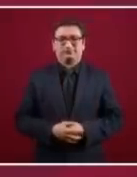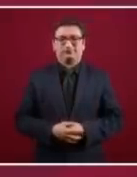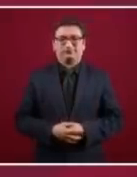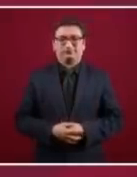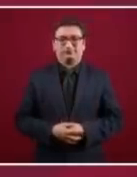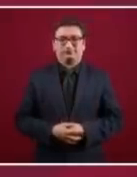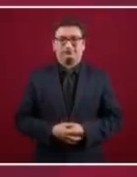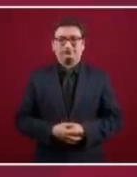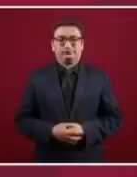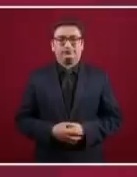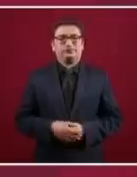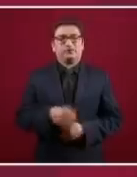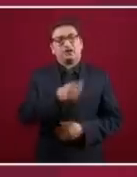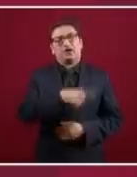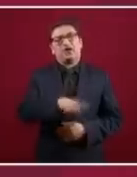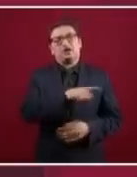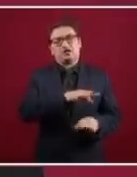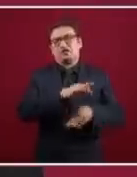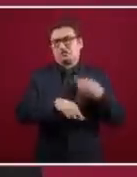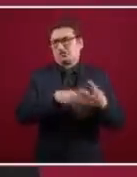toda la intelectualidad